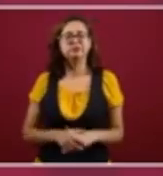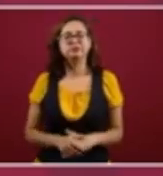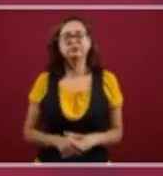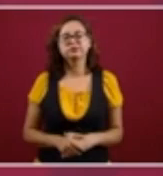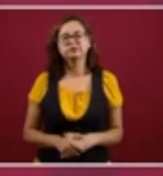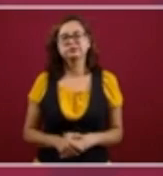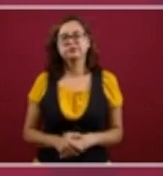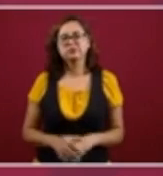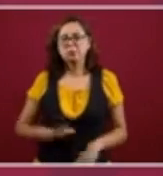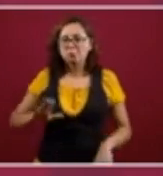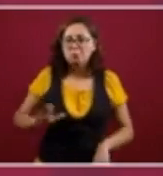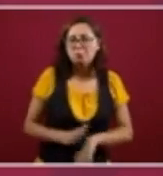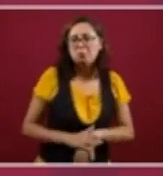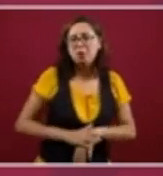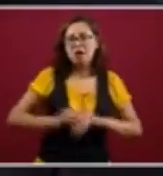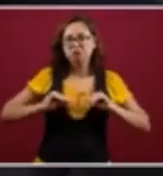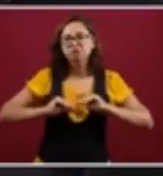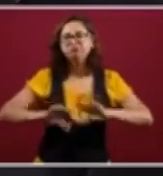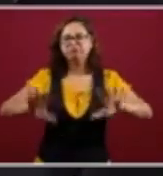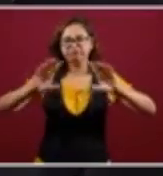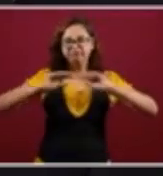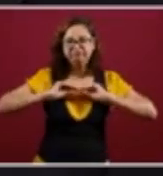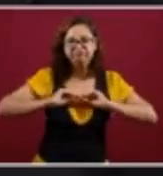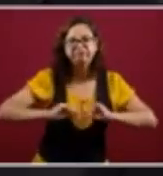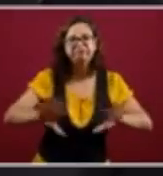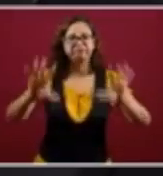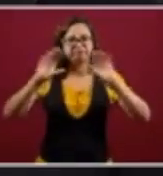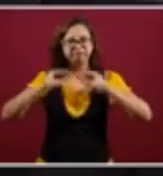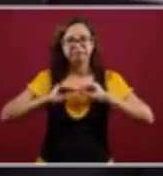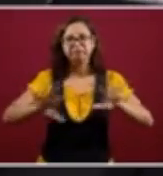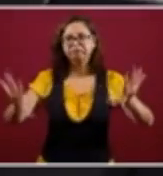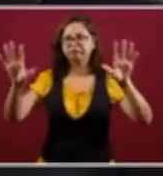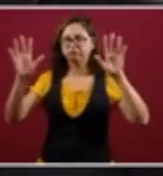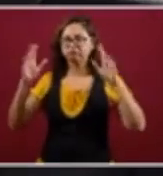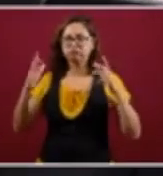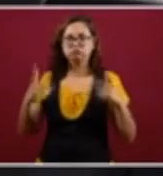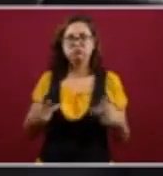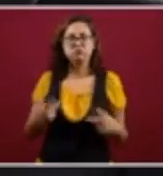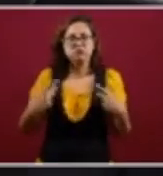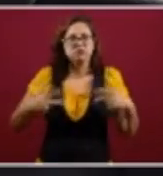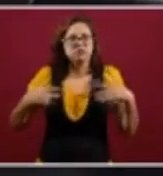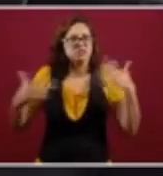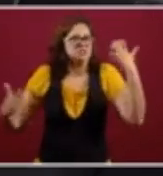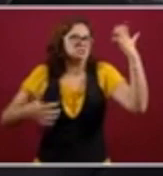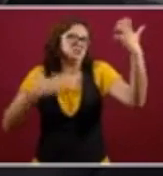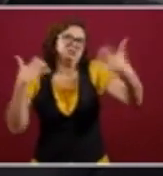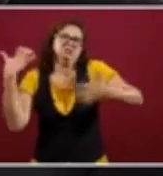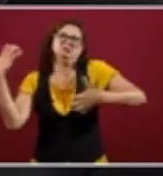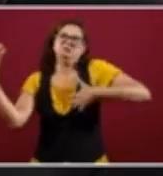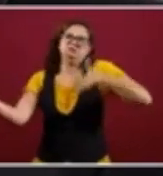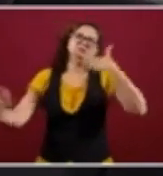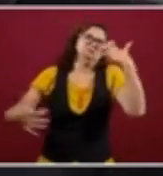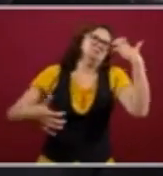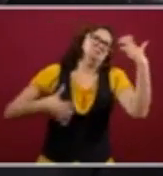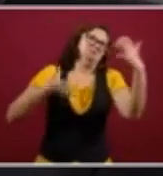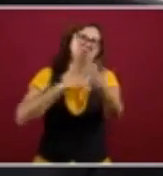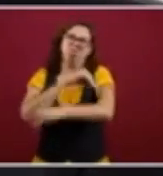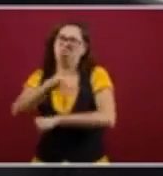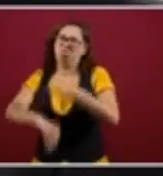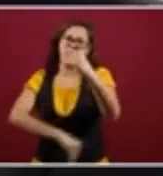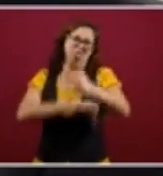y más, ¿no?, encendiendo, ¿no?, pasiones, polarizando.